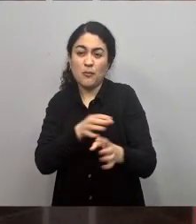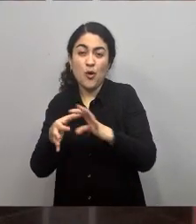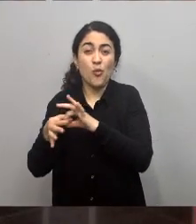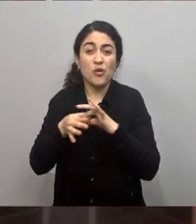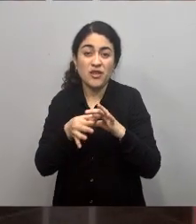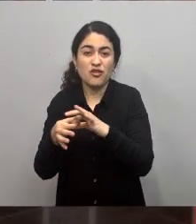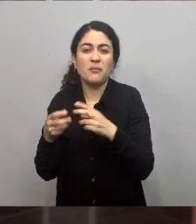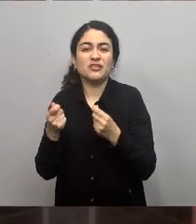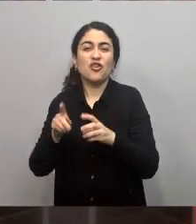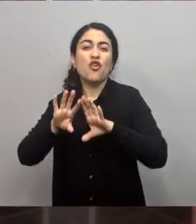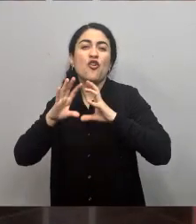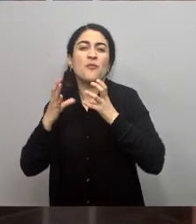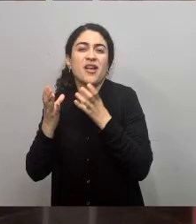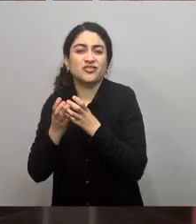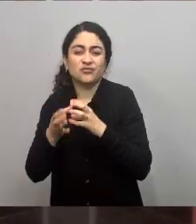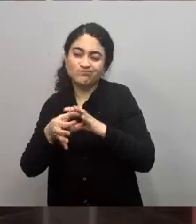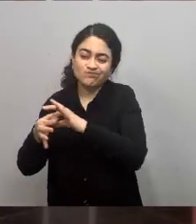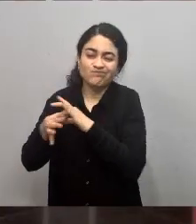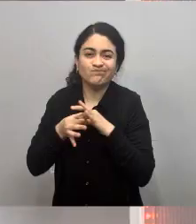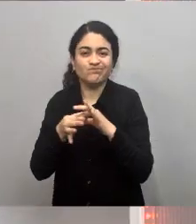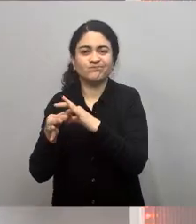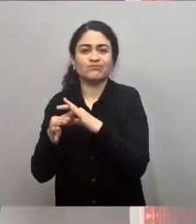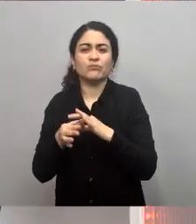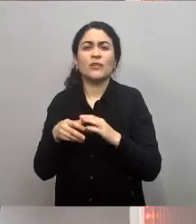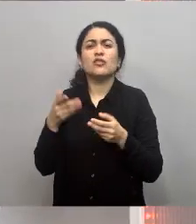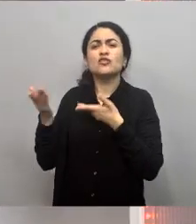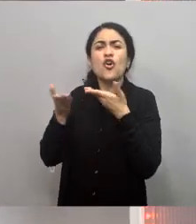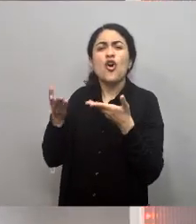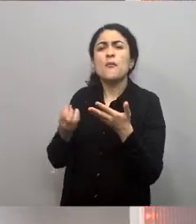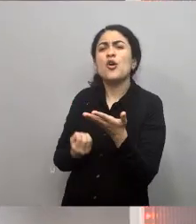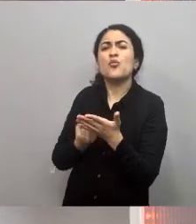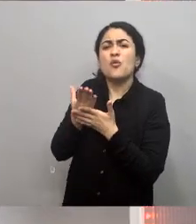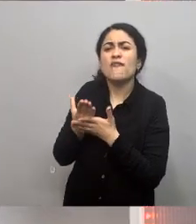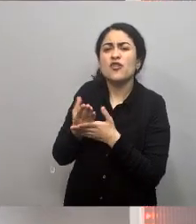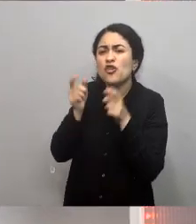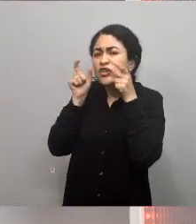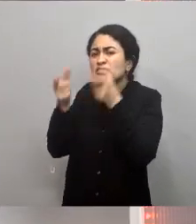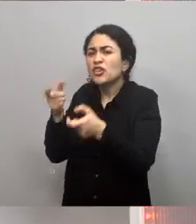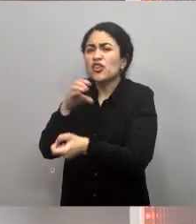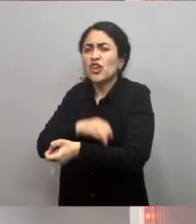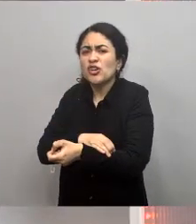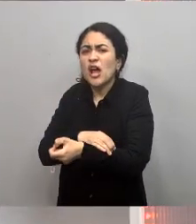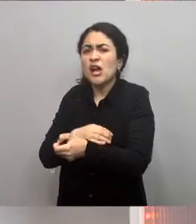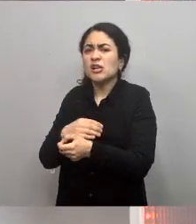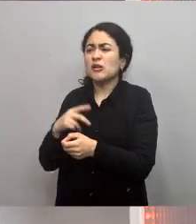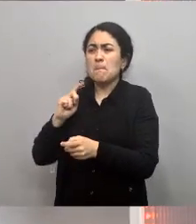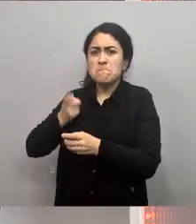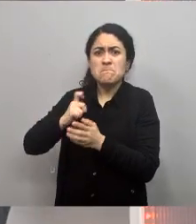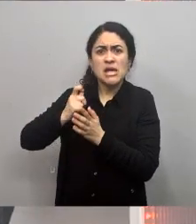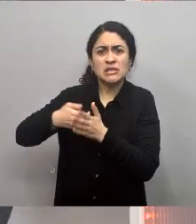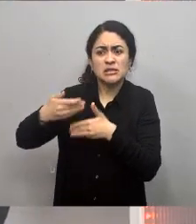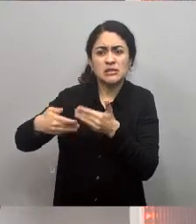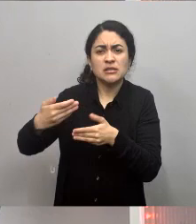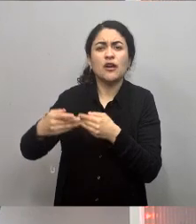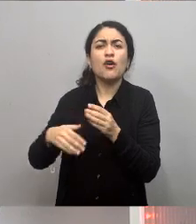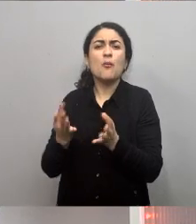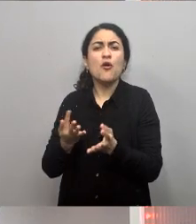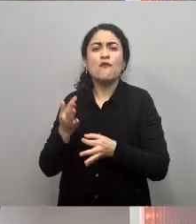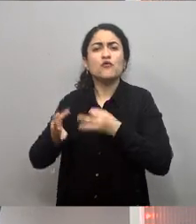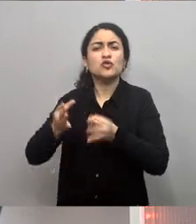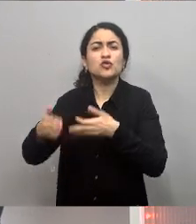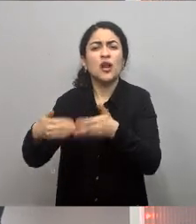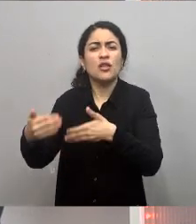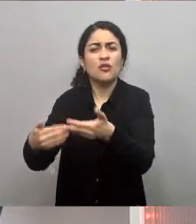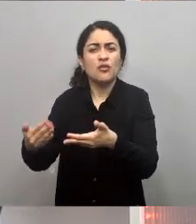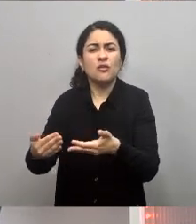carácter muy corporativo también. ¿Y cómo ha sido este nuevo Consejo Regional ya con algunos meses de funcionamiento, con nuevas fuerzas al interior, ¿no es cierto?,